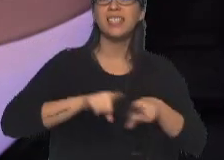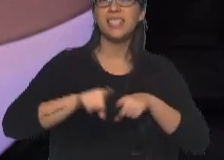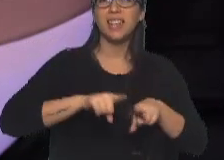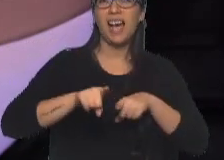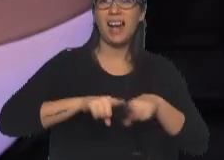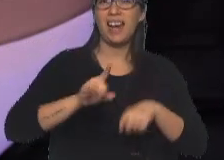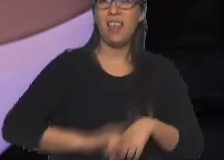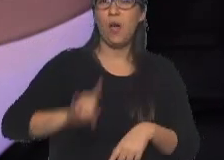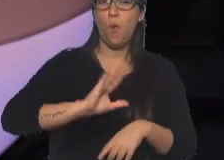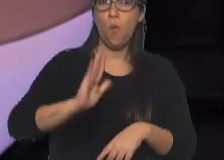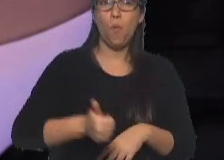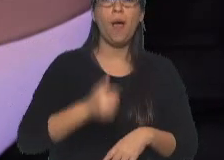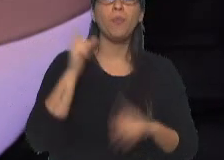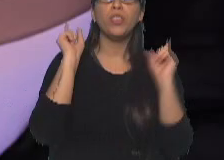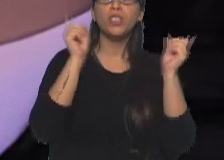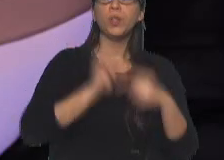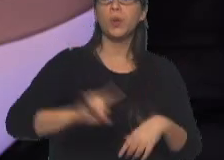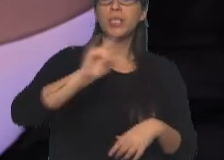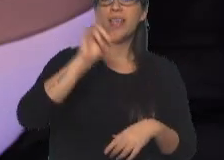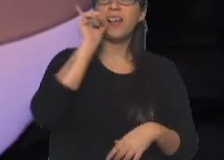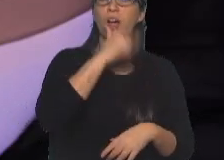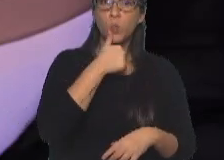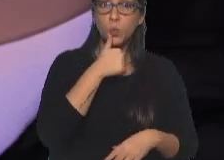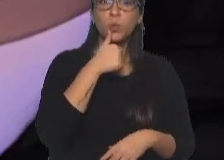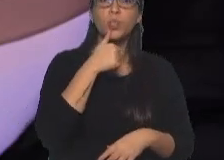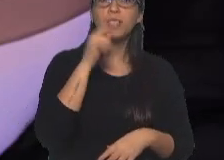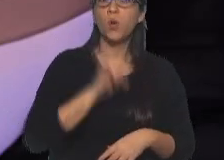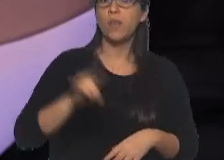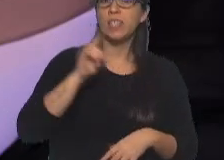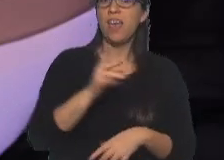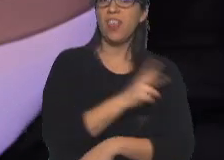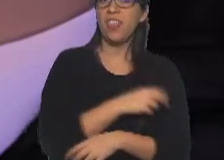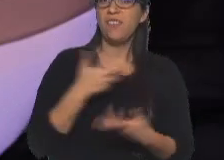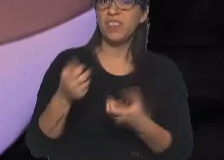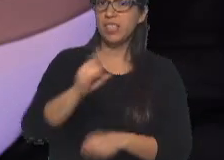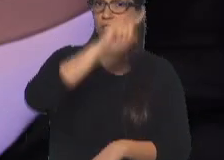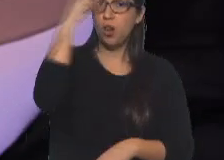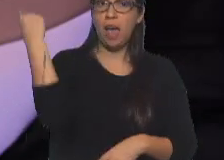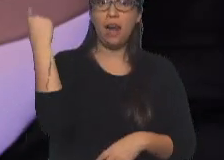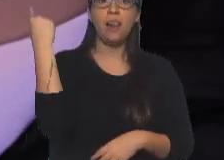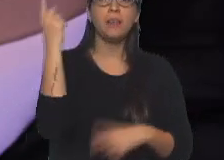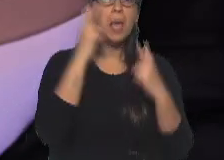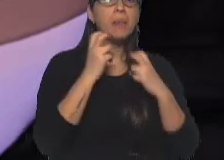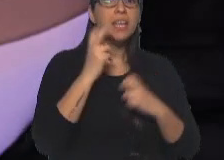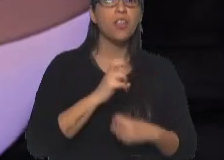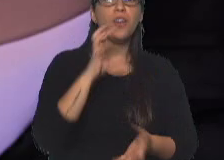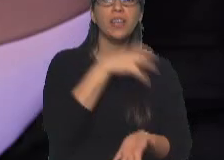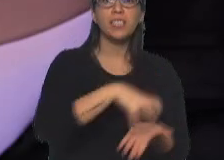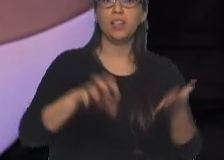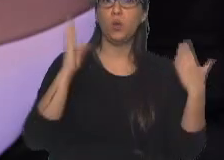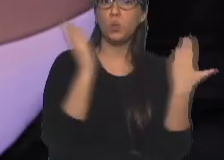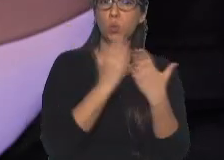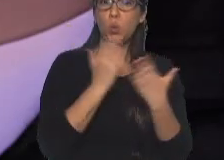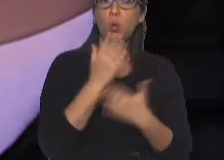UBA, docente de la Universidad Nacional de Lanús y la Universidad de Defensa Nacional, investigador del Centro de Estudios